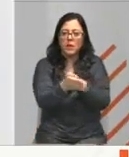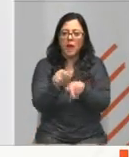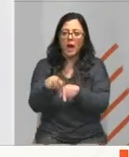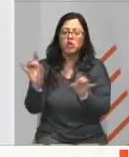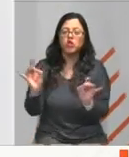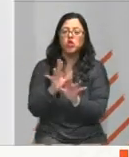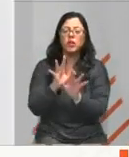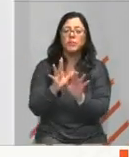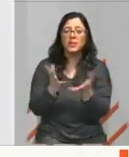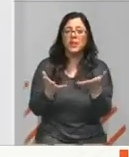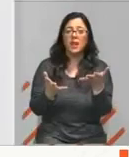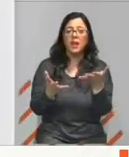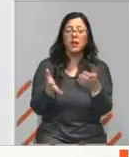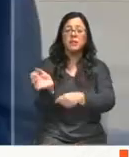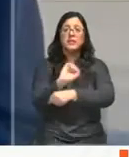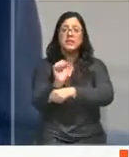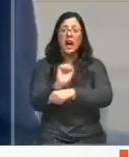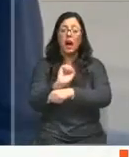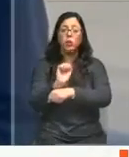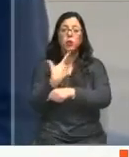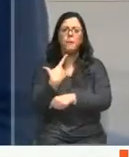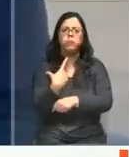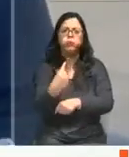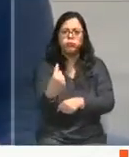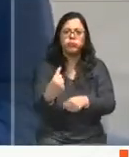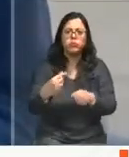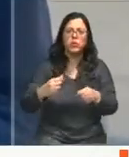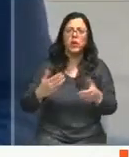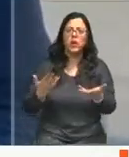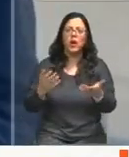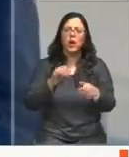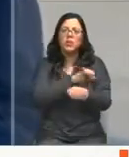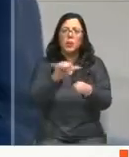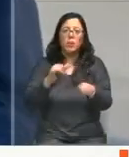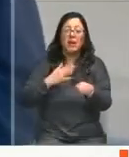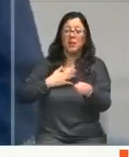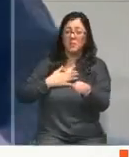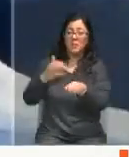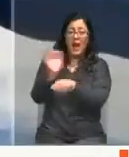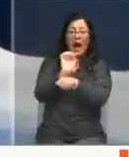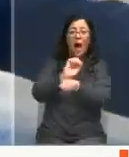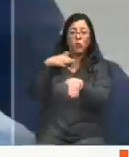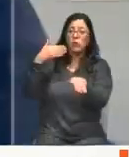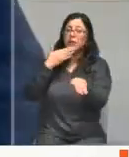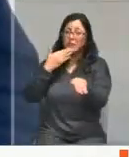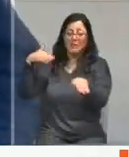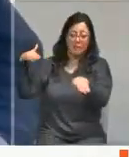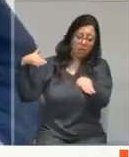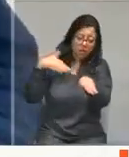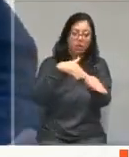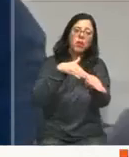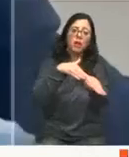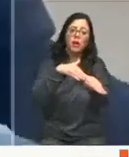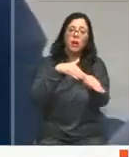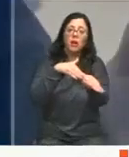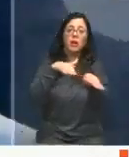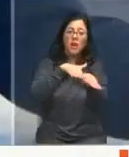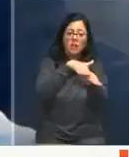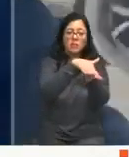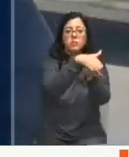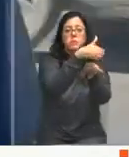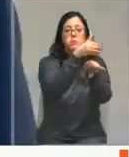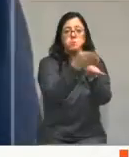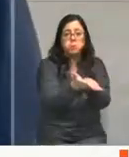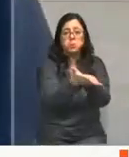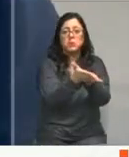aceleró a muchas revoluciones, se topó con mi auto, lo chocó, lo arrastró y ahí se montó sobre la vereda y